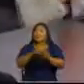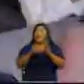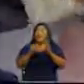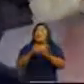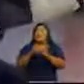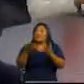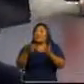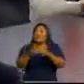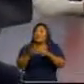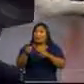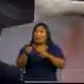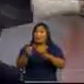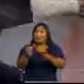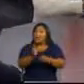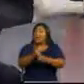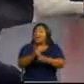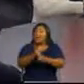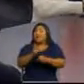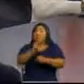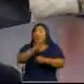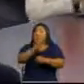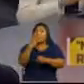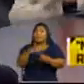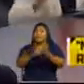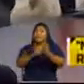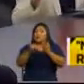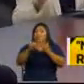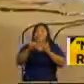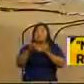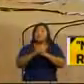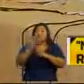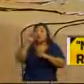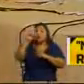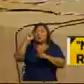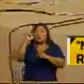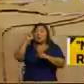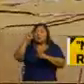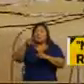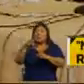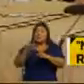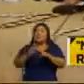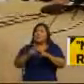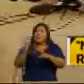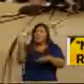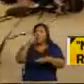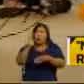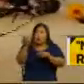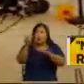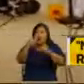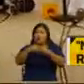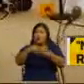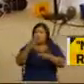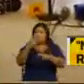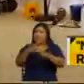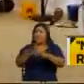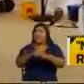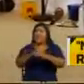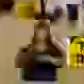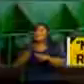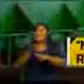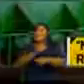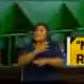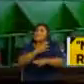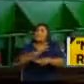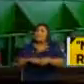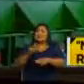testaferrismo, hechas por el viceministro de Acción Política, Iván Granda. Enfatizaron que nunca hubo vinculación con el ex vicepresidente de la República, Jorge